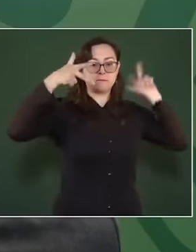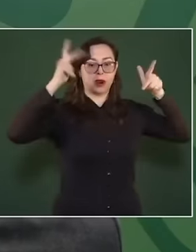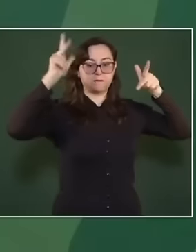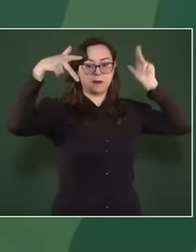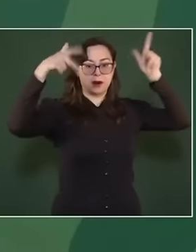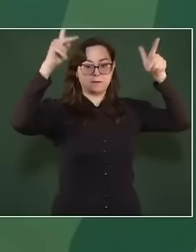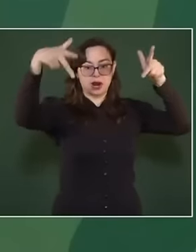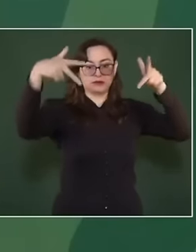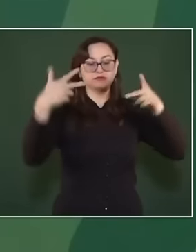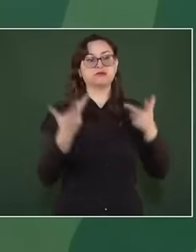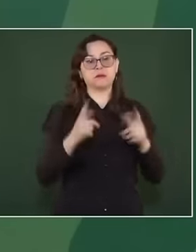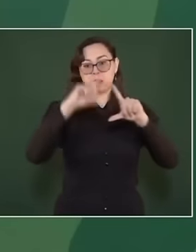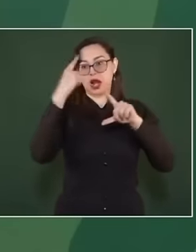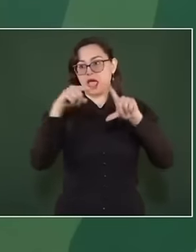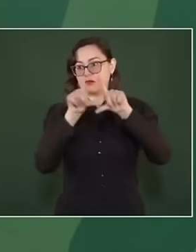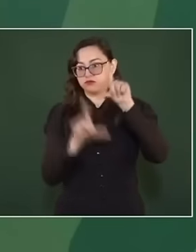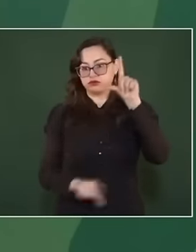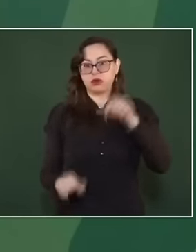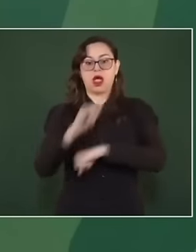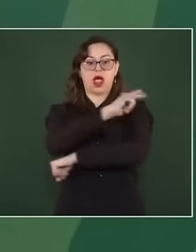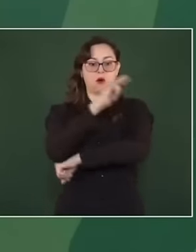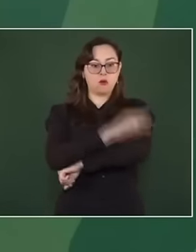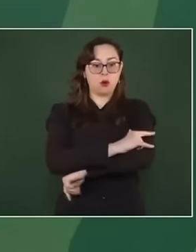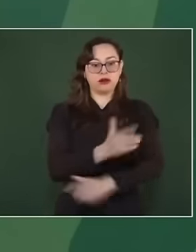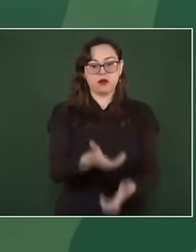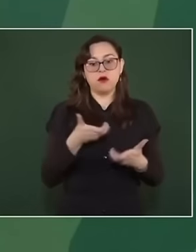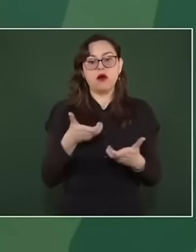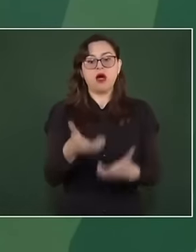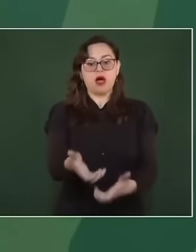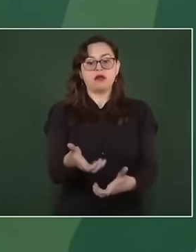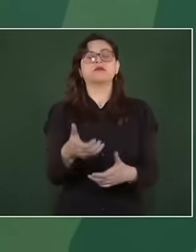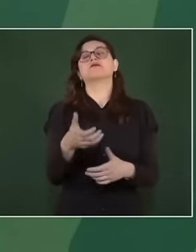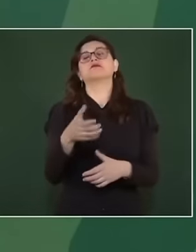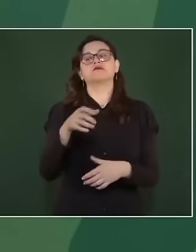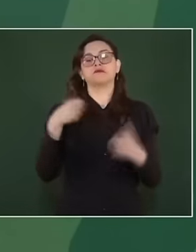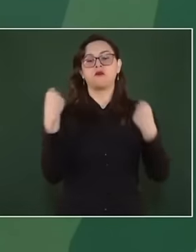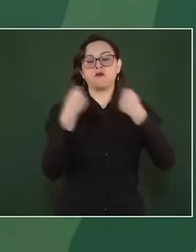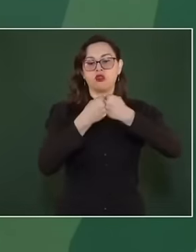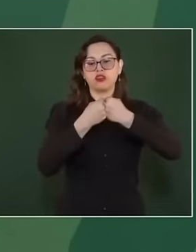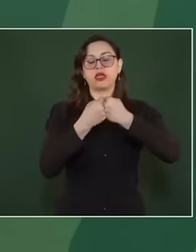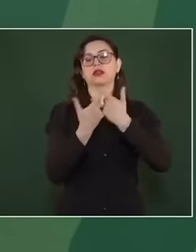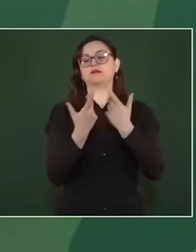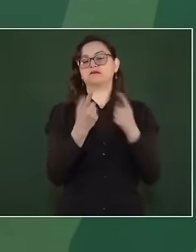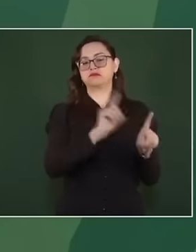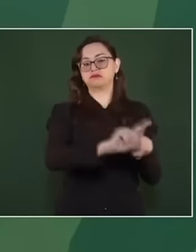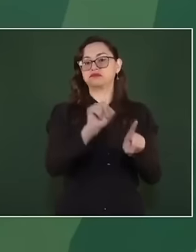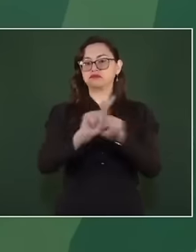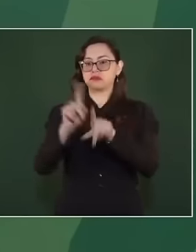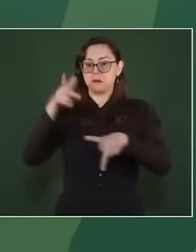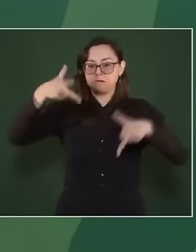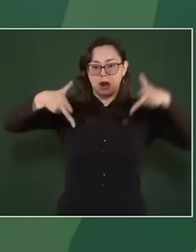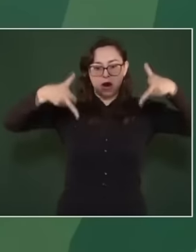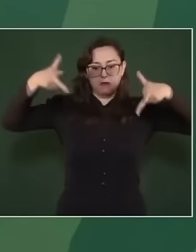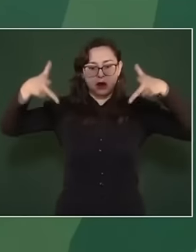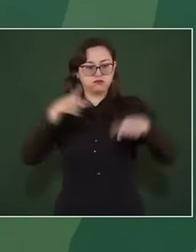estratégicos en todo el país aeropuertos carreteras federales cruces fronterizos entre otros